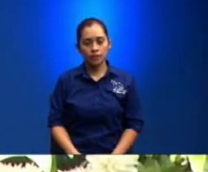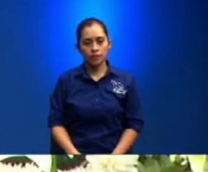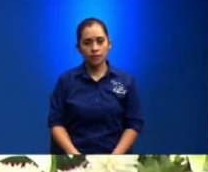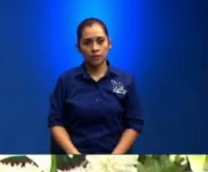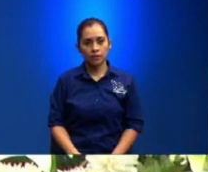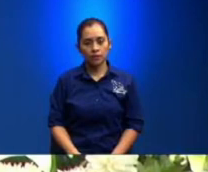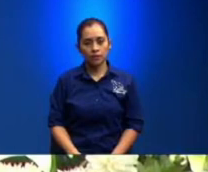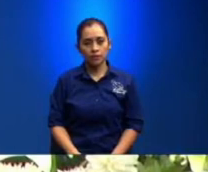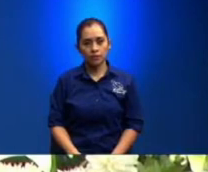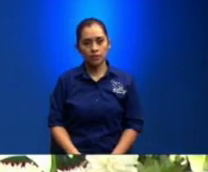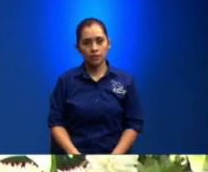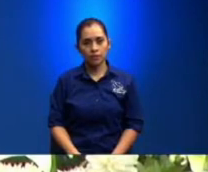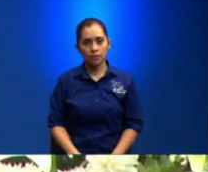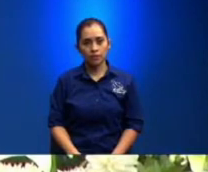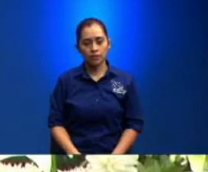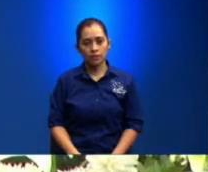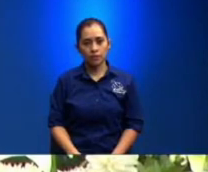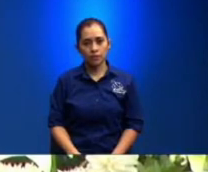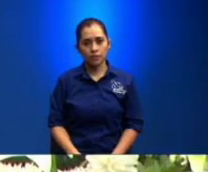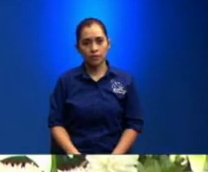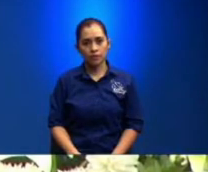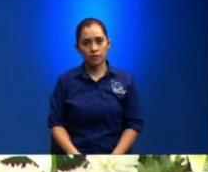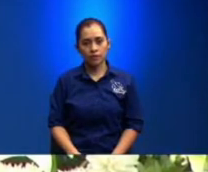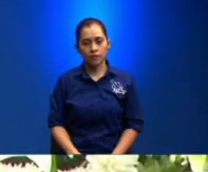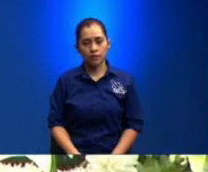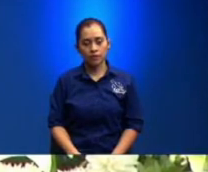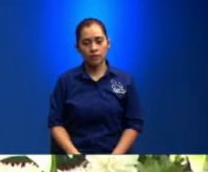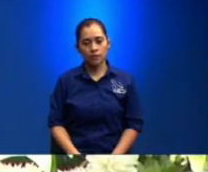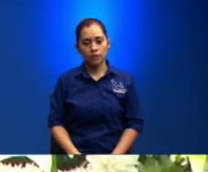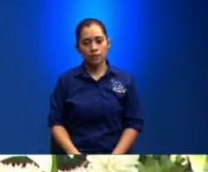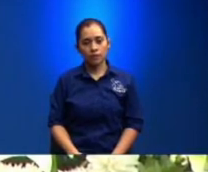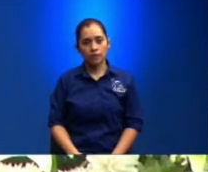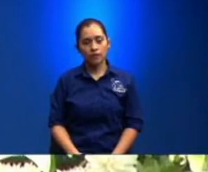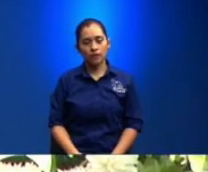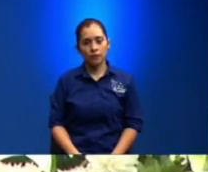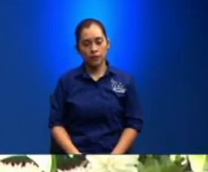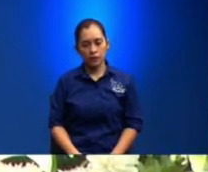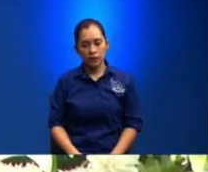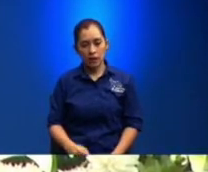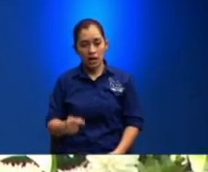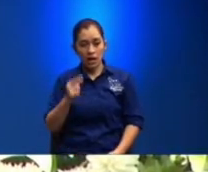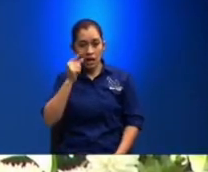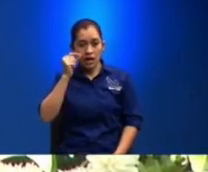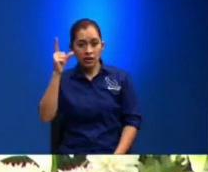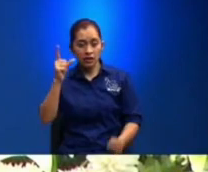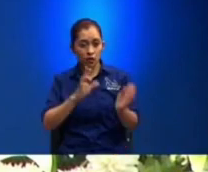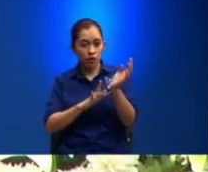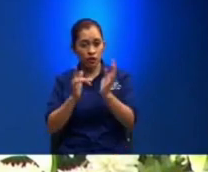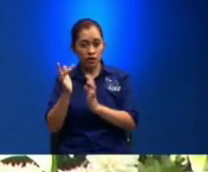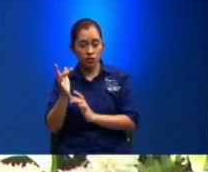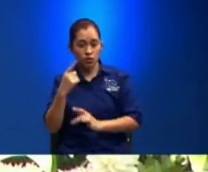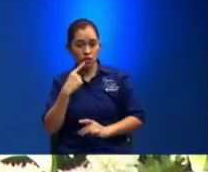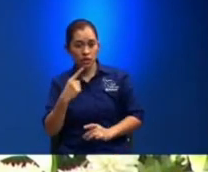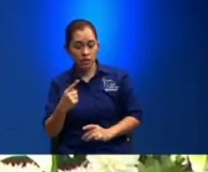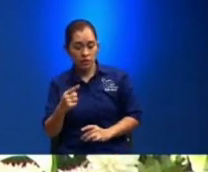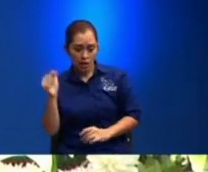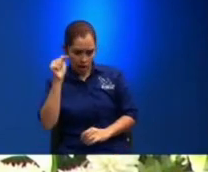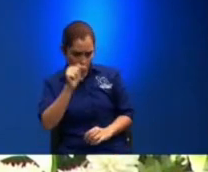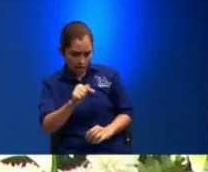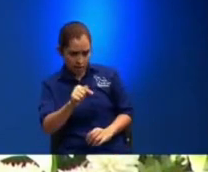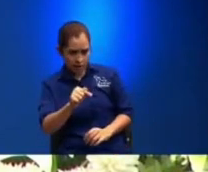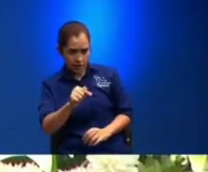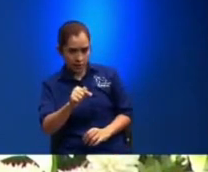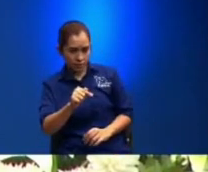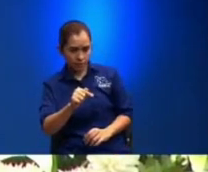incendio no es este alguien que yo rescate en el infierno entonces yo creo